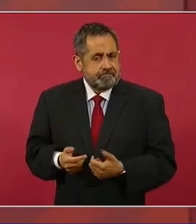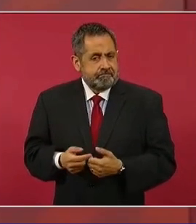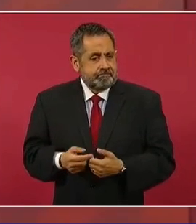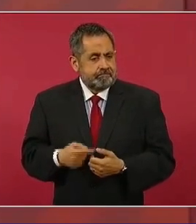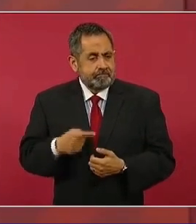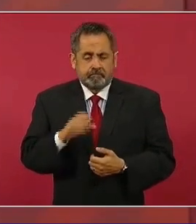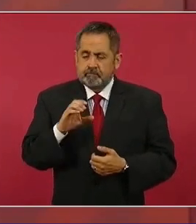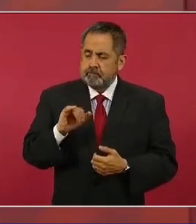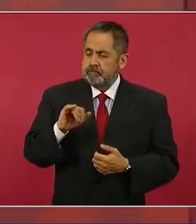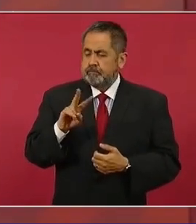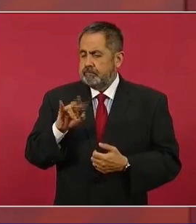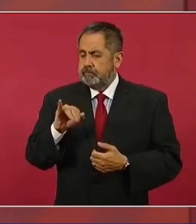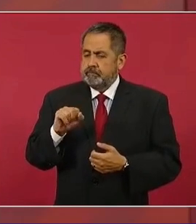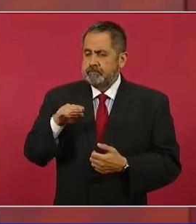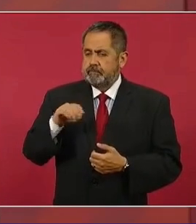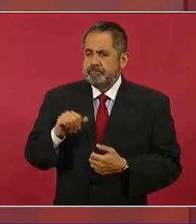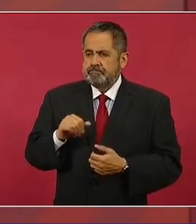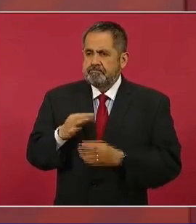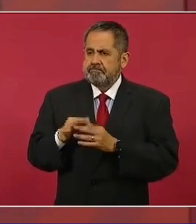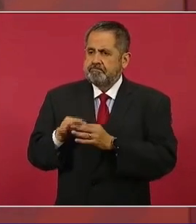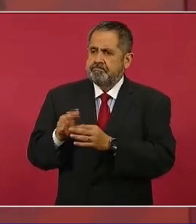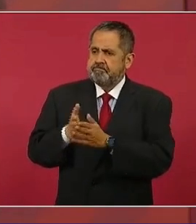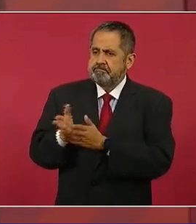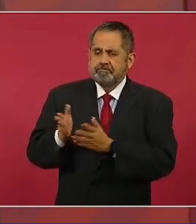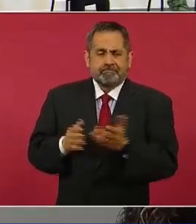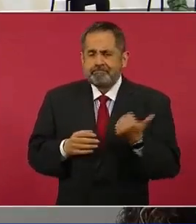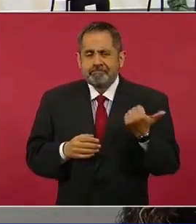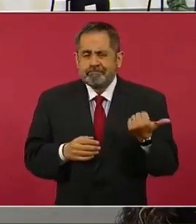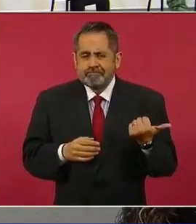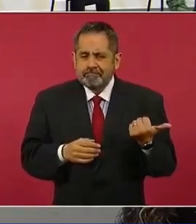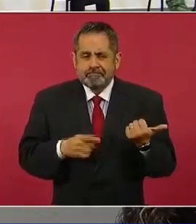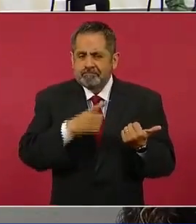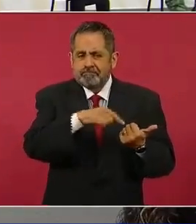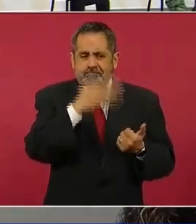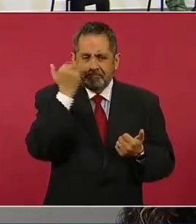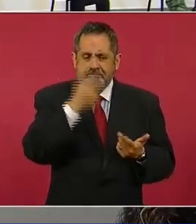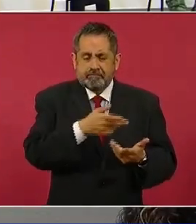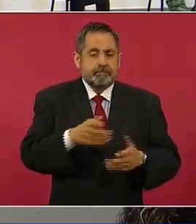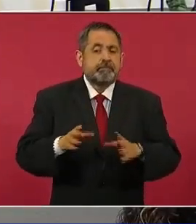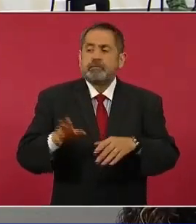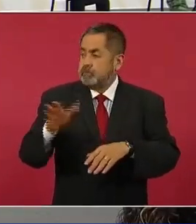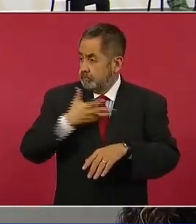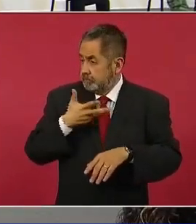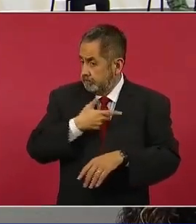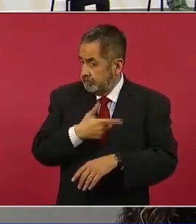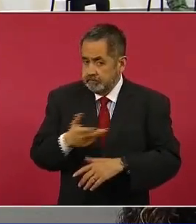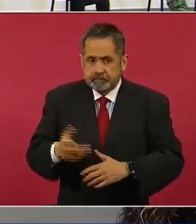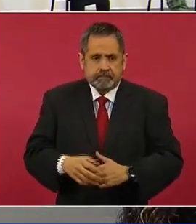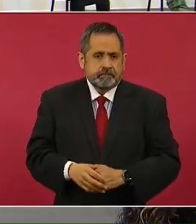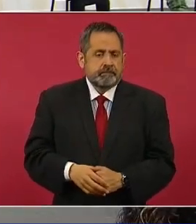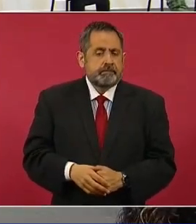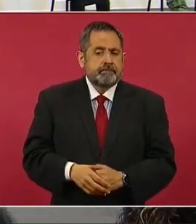el civismo. ¿No está? A ver, pon. Nada más